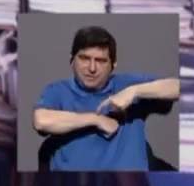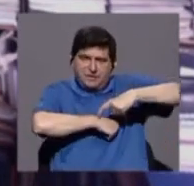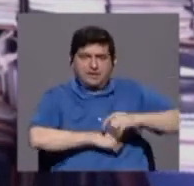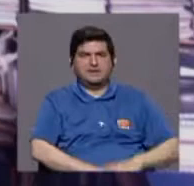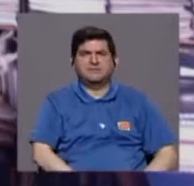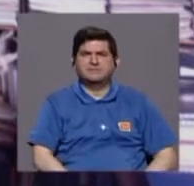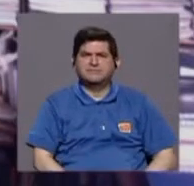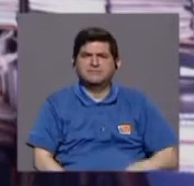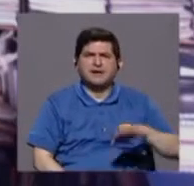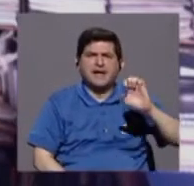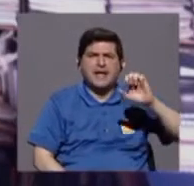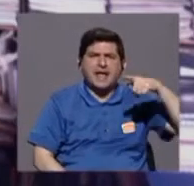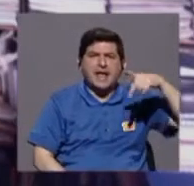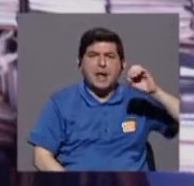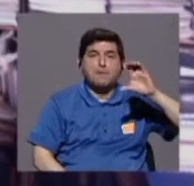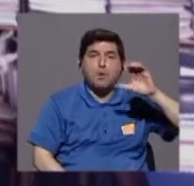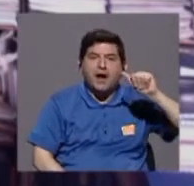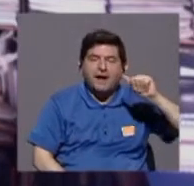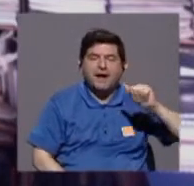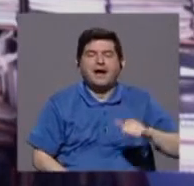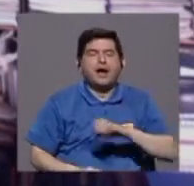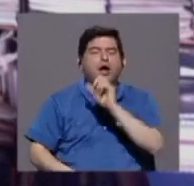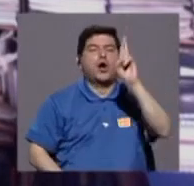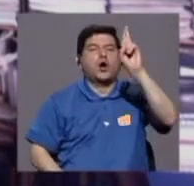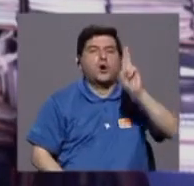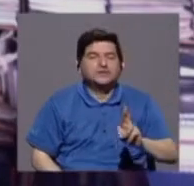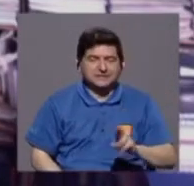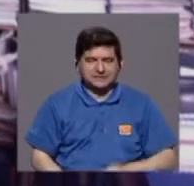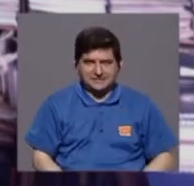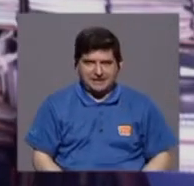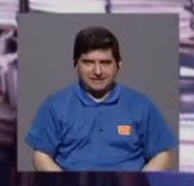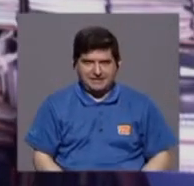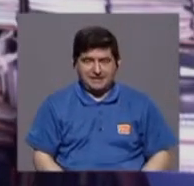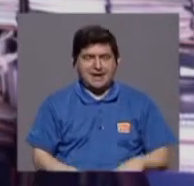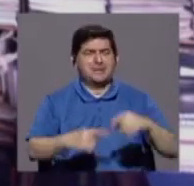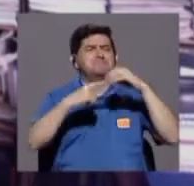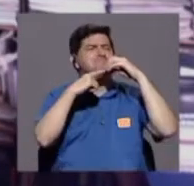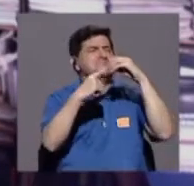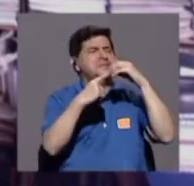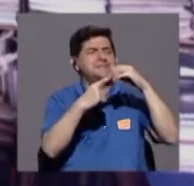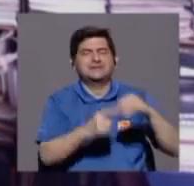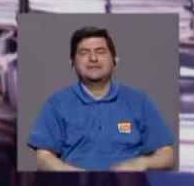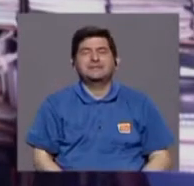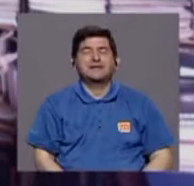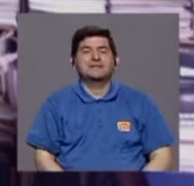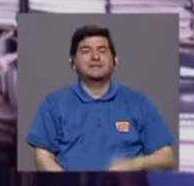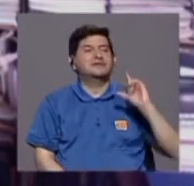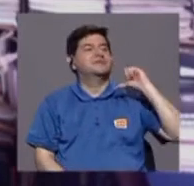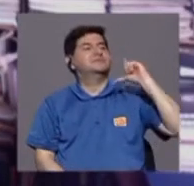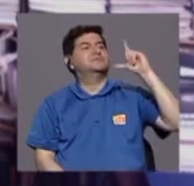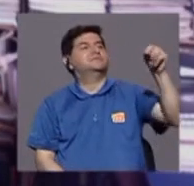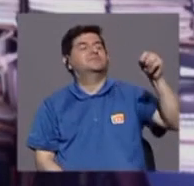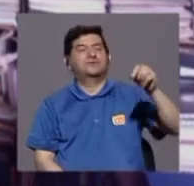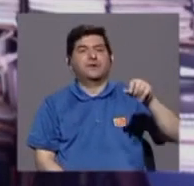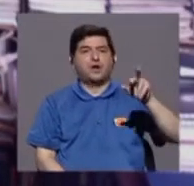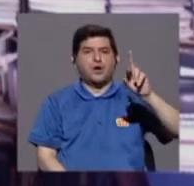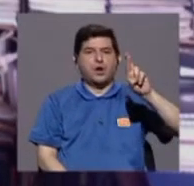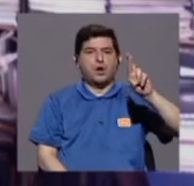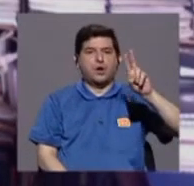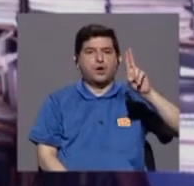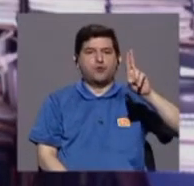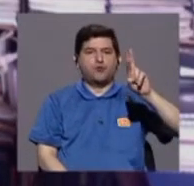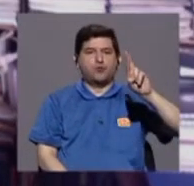la época de una Costa Rica que es masivamente rural. Entonces, claro, se habla mucho cuando vino